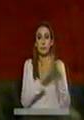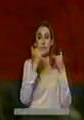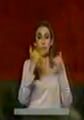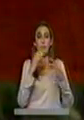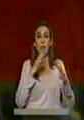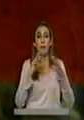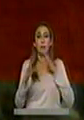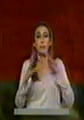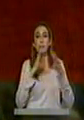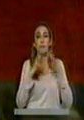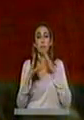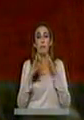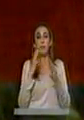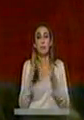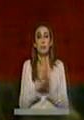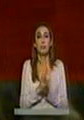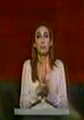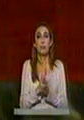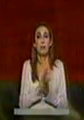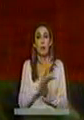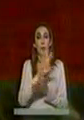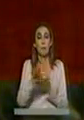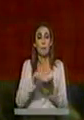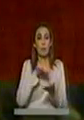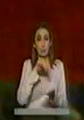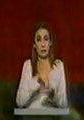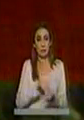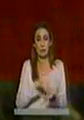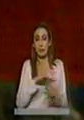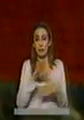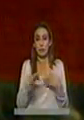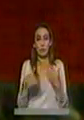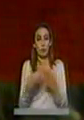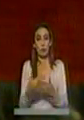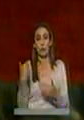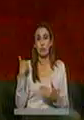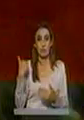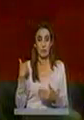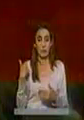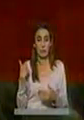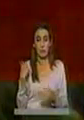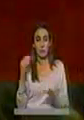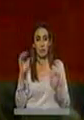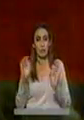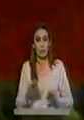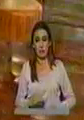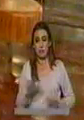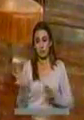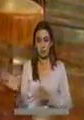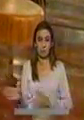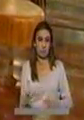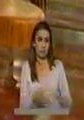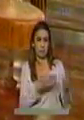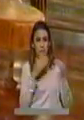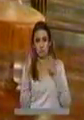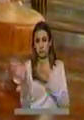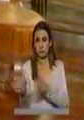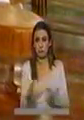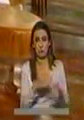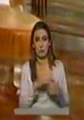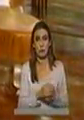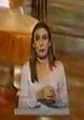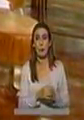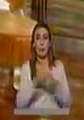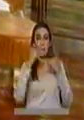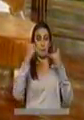que esta provincia de Manabí tiene todo para ser una meca de ese tipo de turismo.